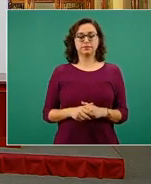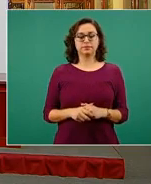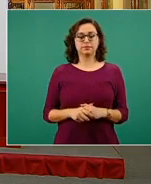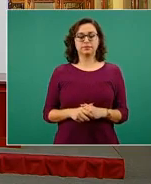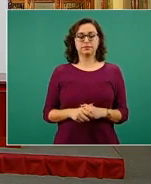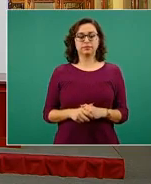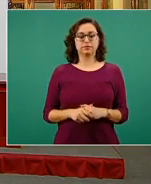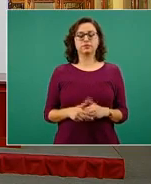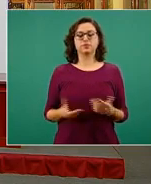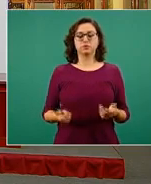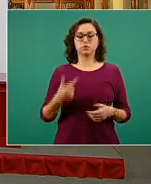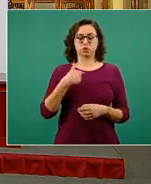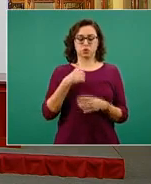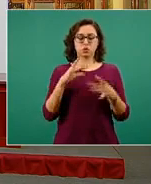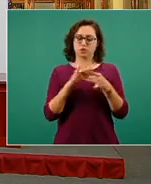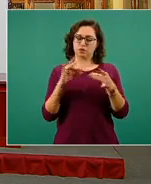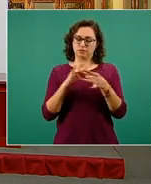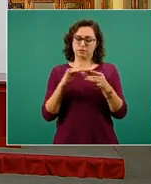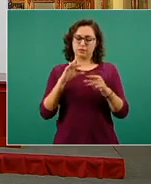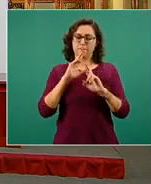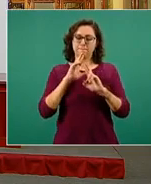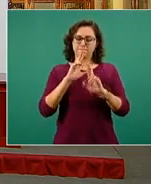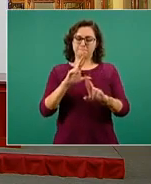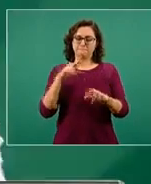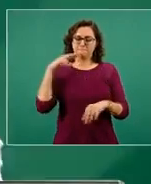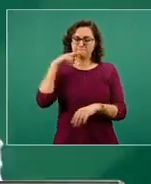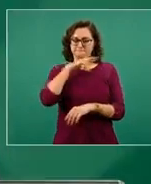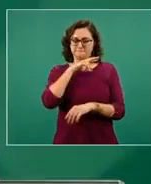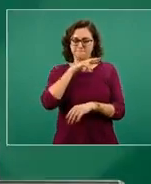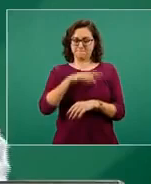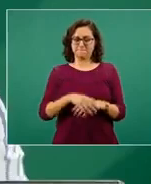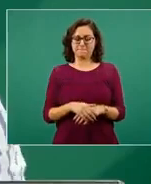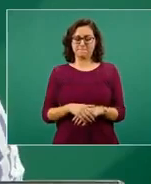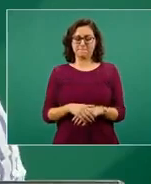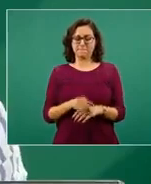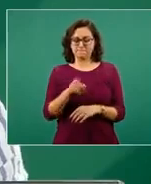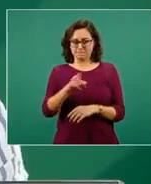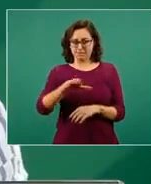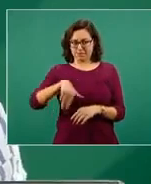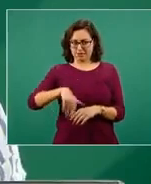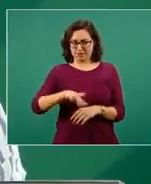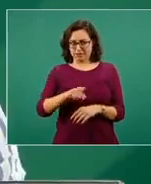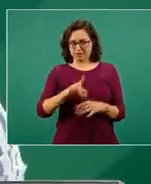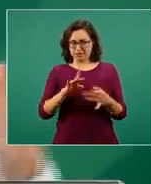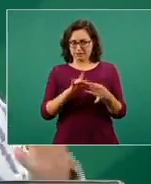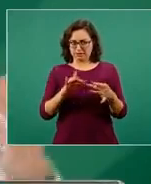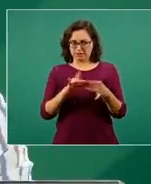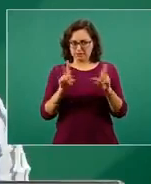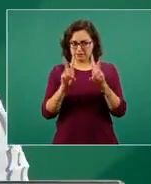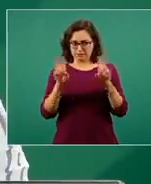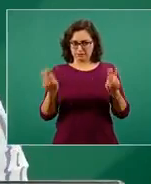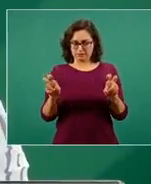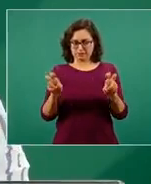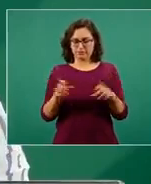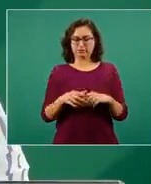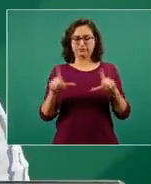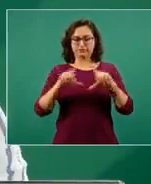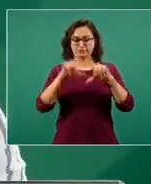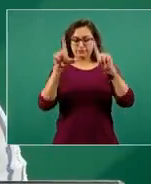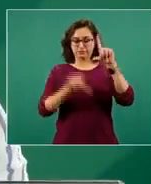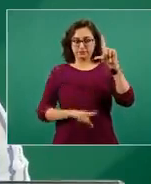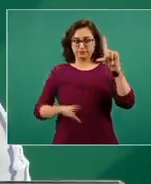Brevemente, para darle paso a la doctora López Arellano, pondré el marco de referencia con lo que usted comenta en la perspectiva